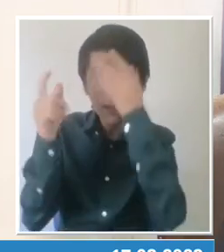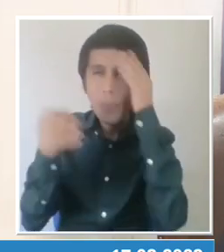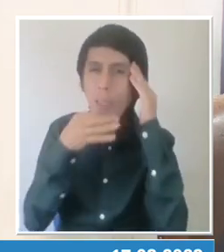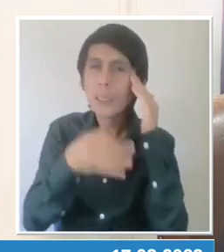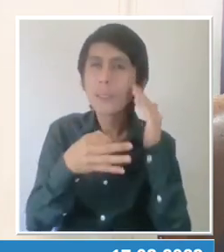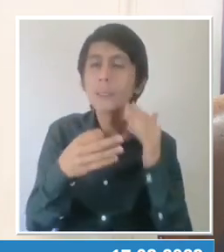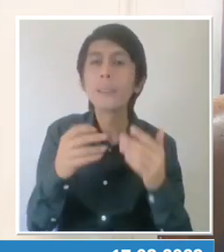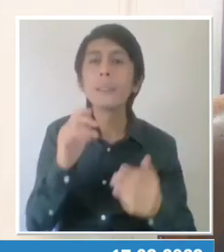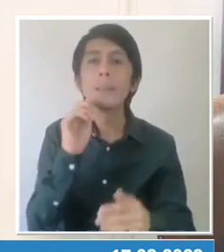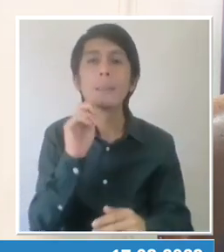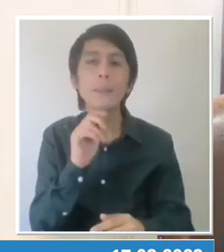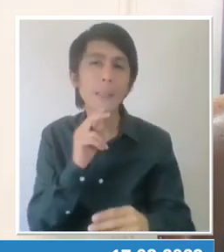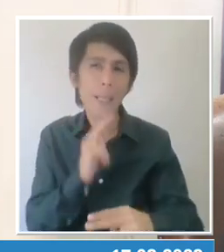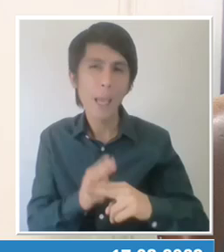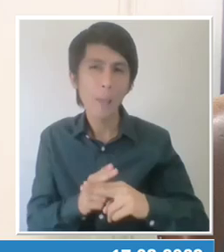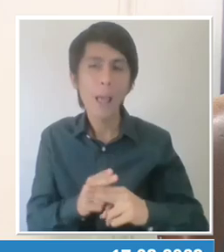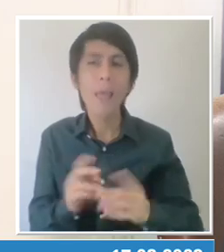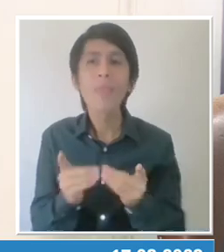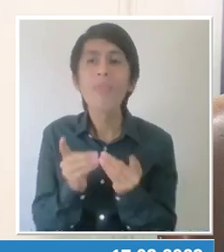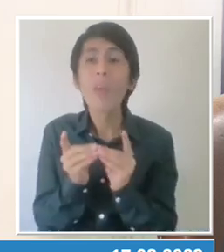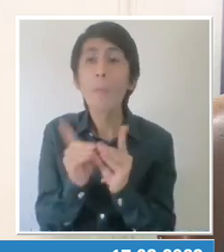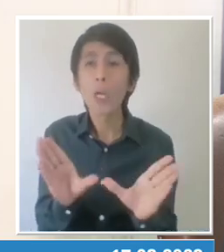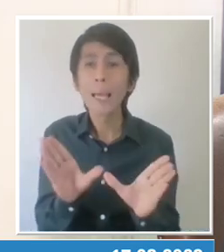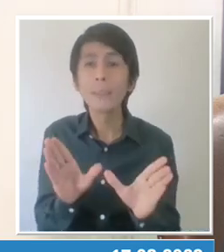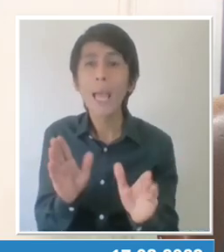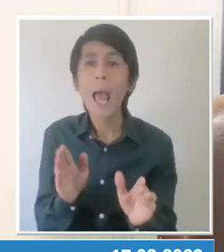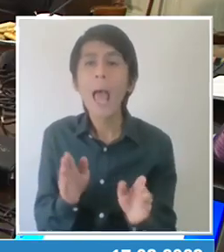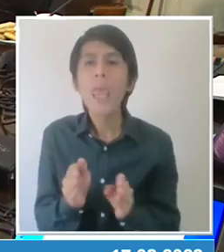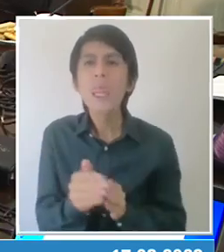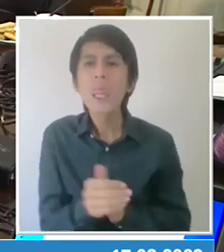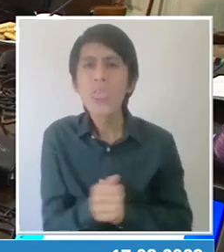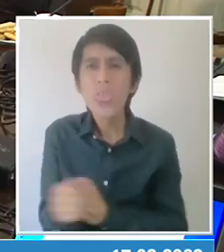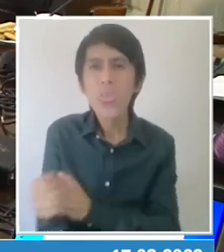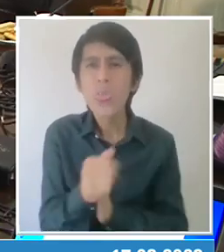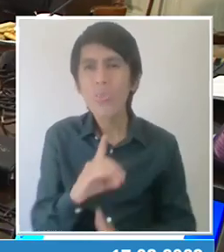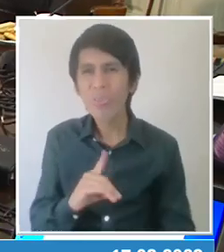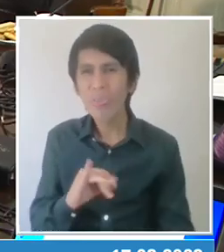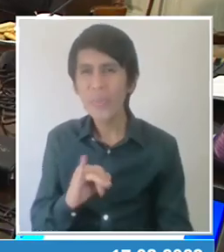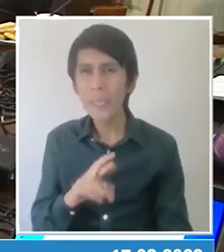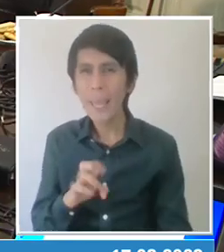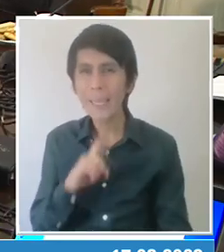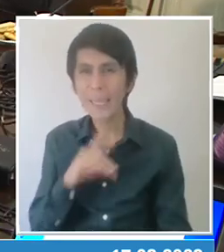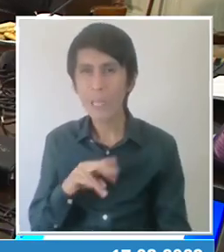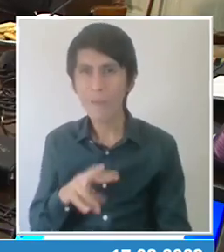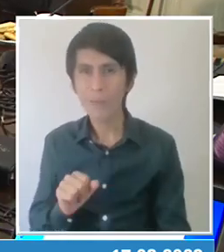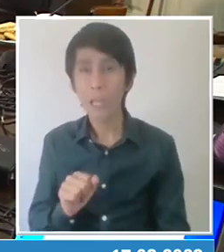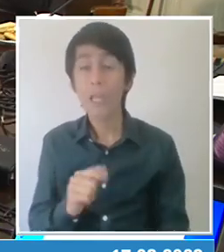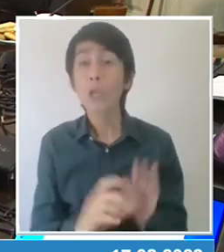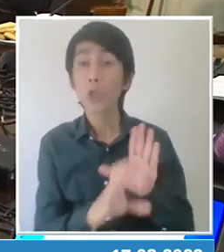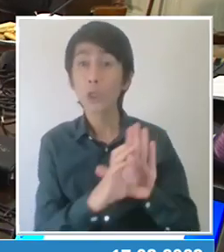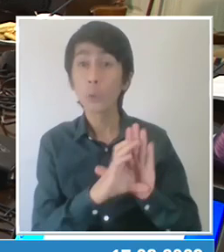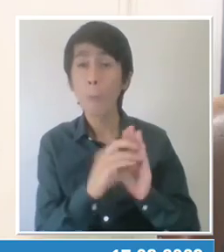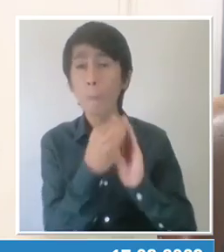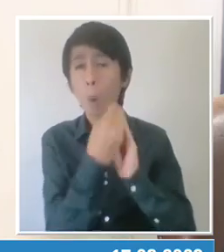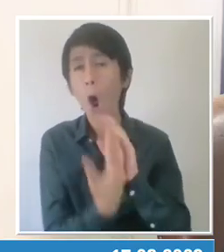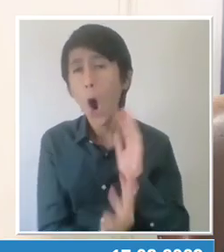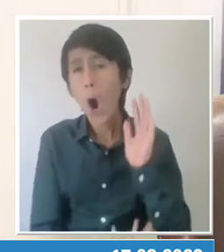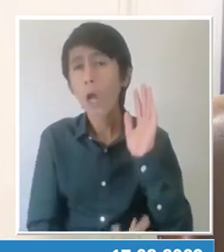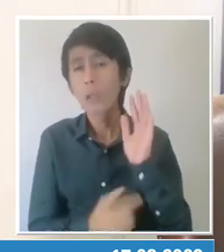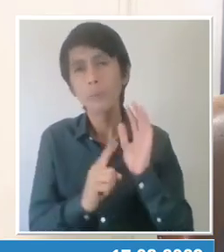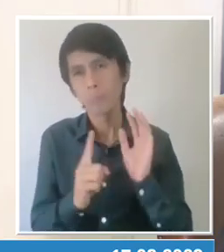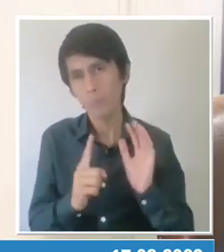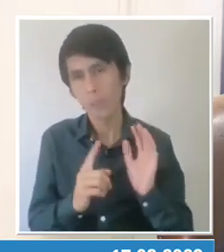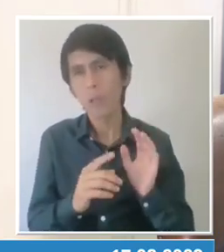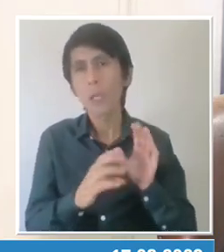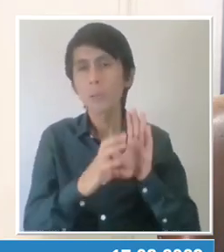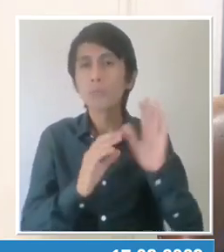directiva, directiva, con una constitución que no sea muy extensa, porque si el legislador es